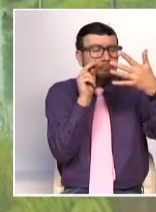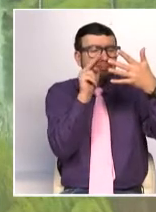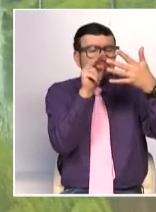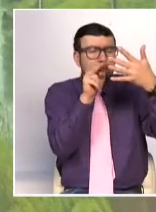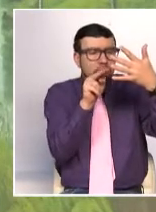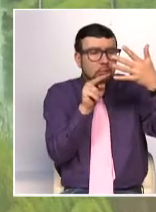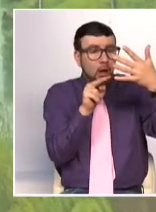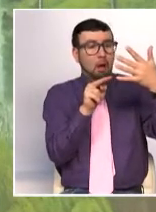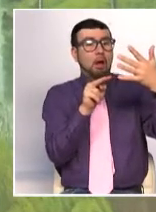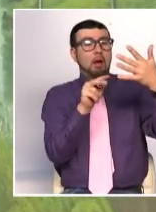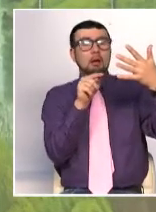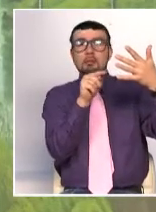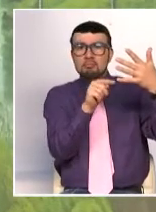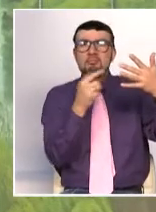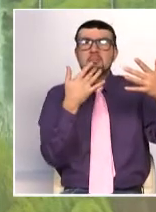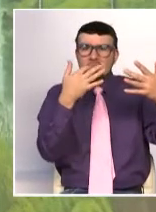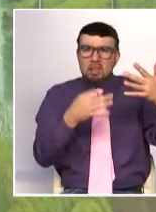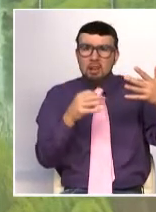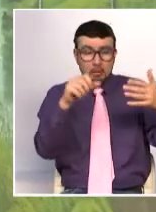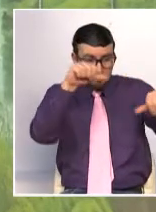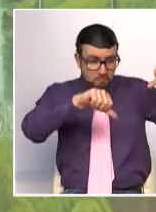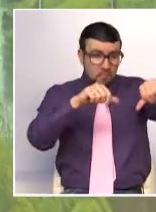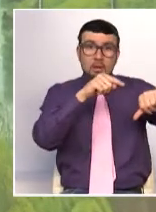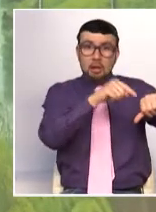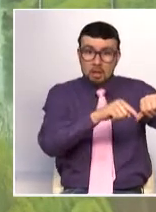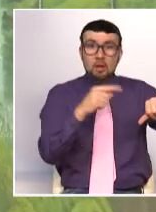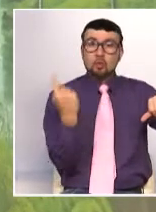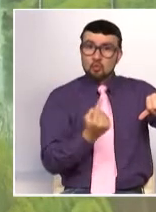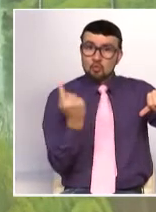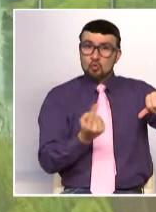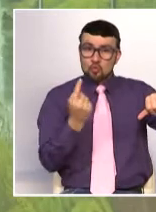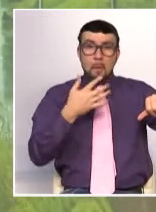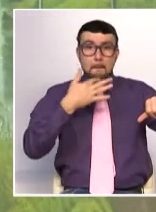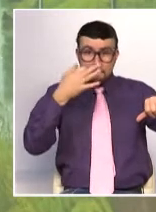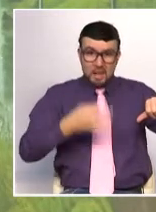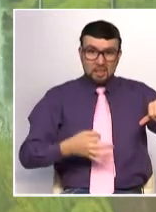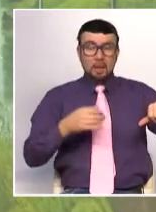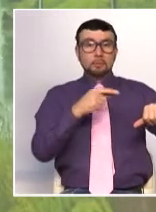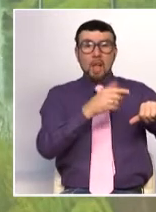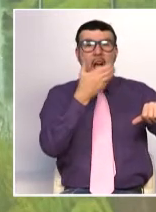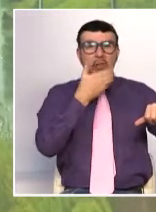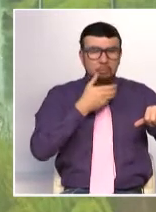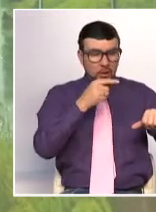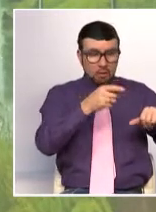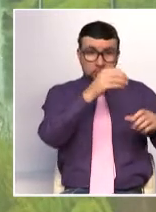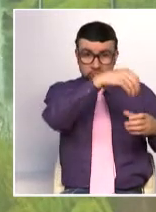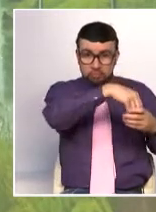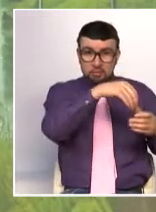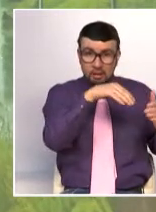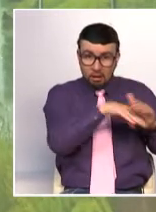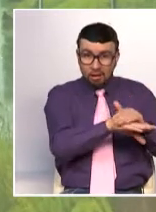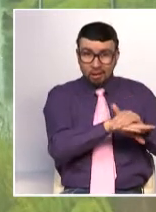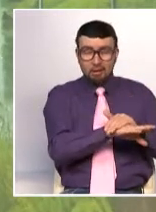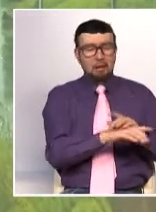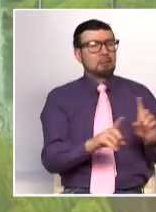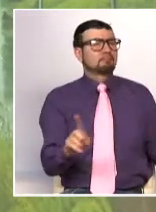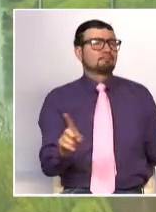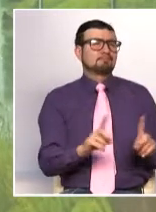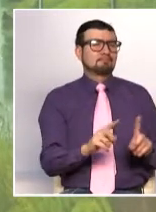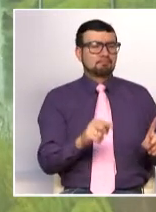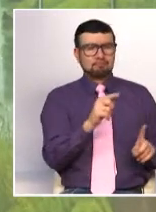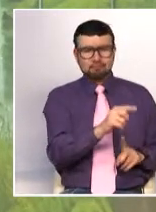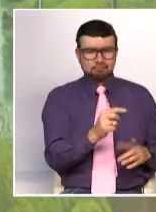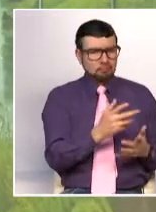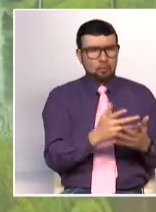leer qué es lo que realmente le están dando como como alimento a sus hijos y por